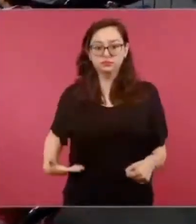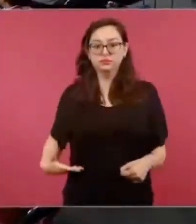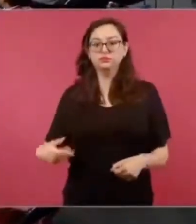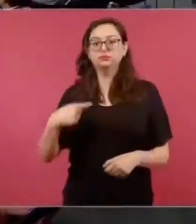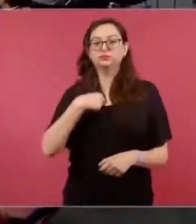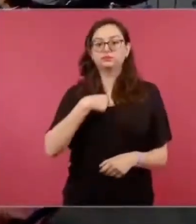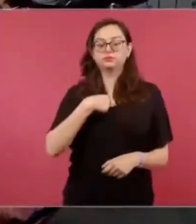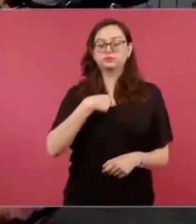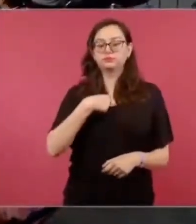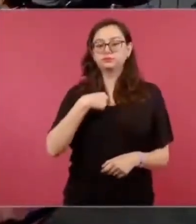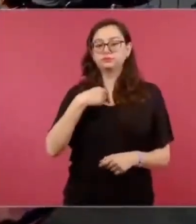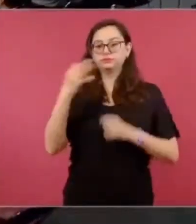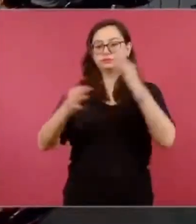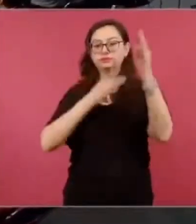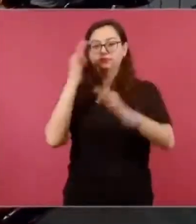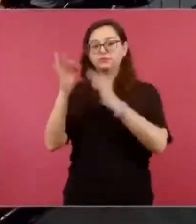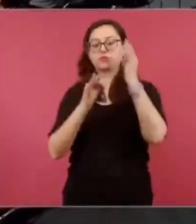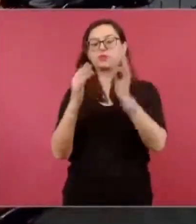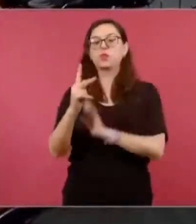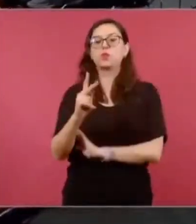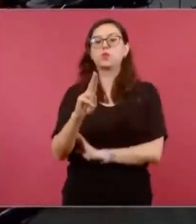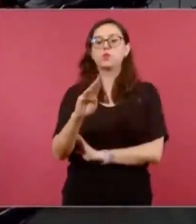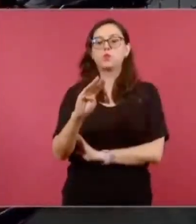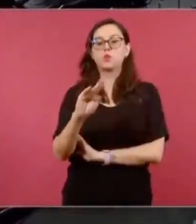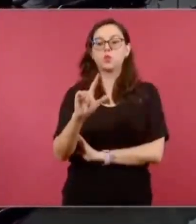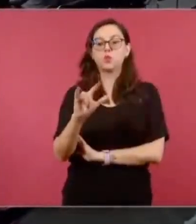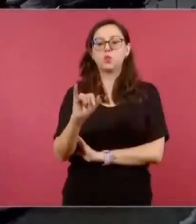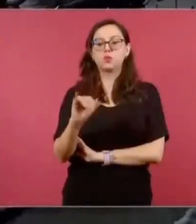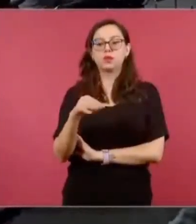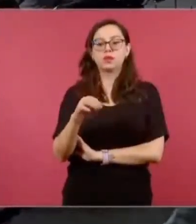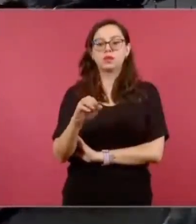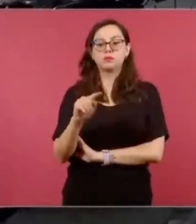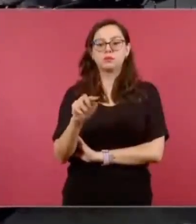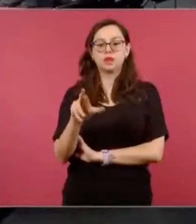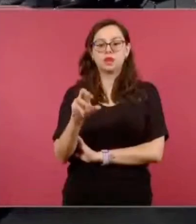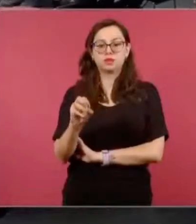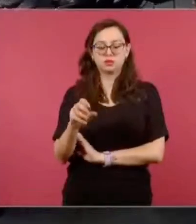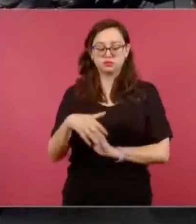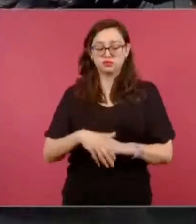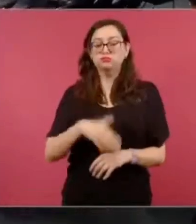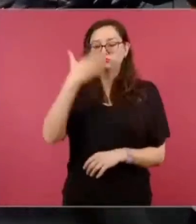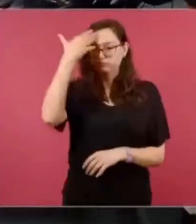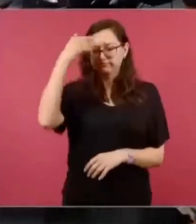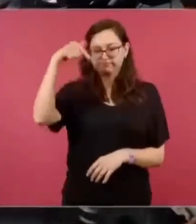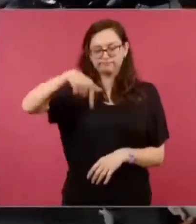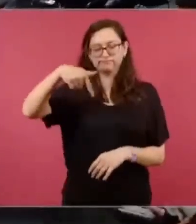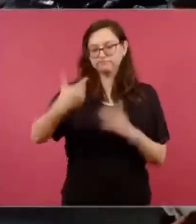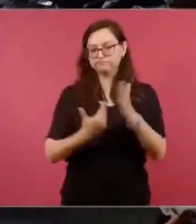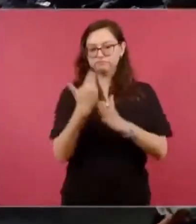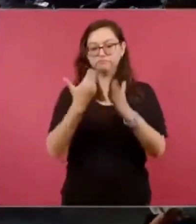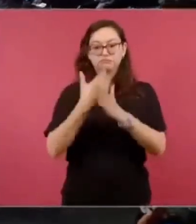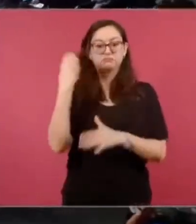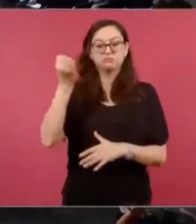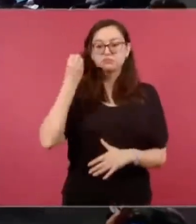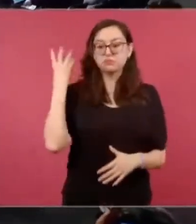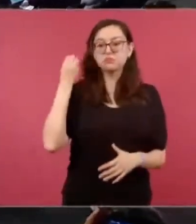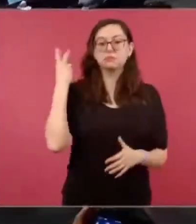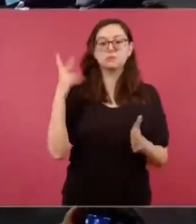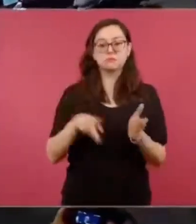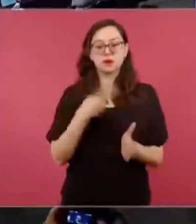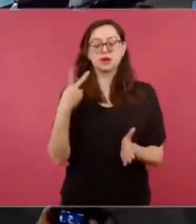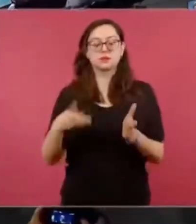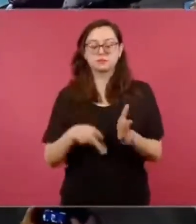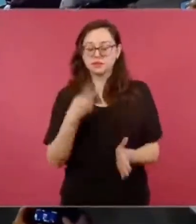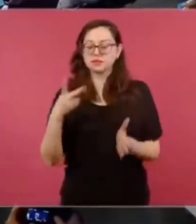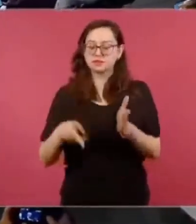José Leveña, de Publimetro. Sé que esto es un tema muy recurrente en las conferencias mañaneras, pero conocemos que al principio del sexenio